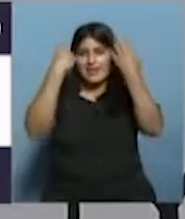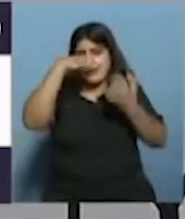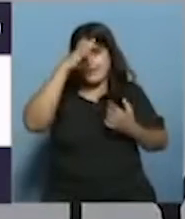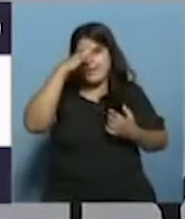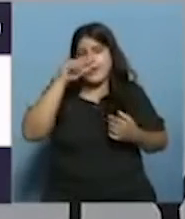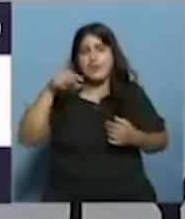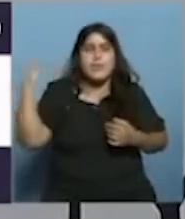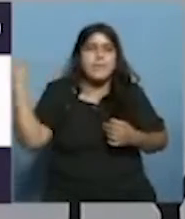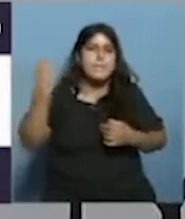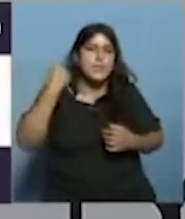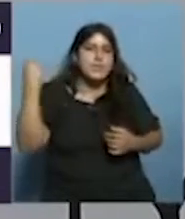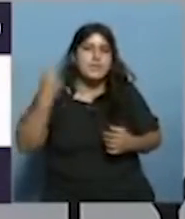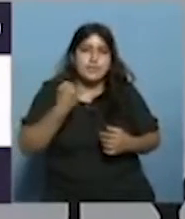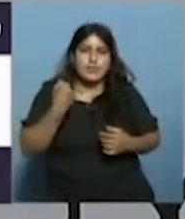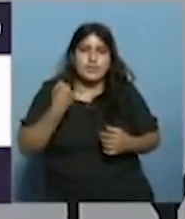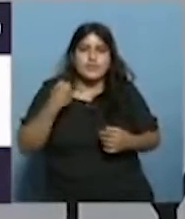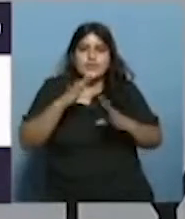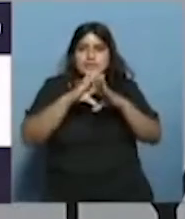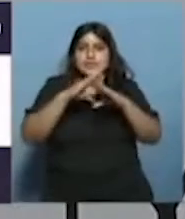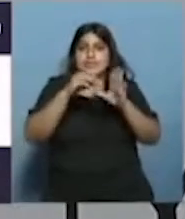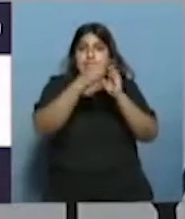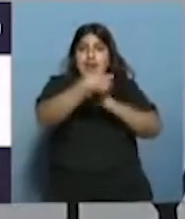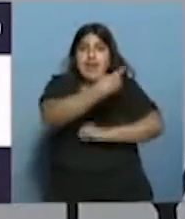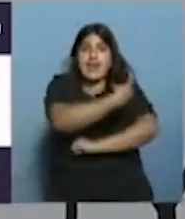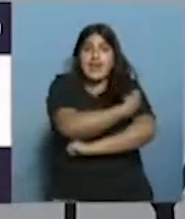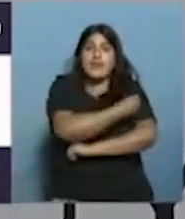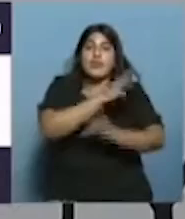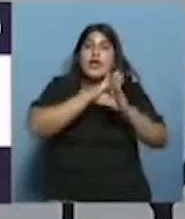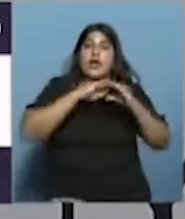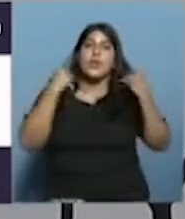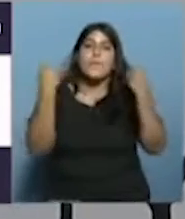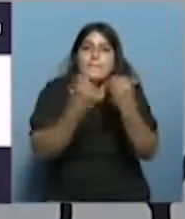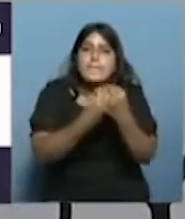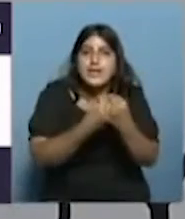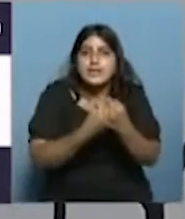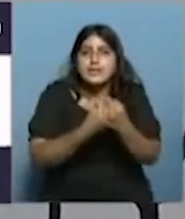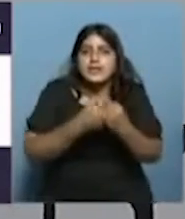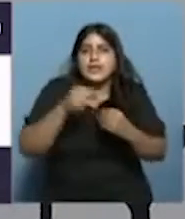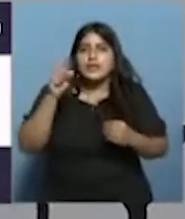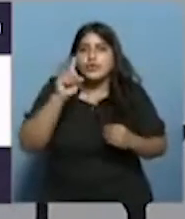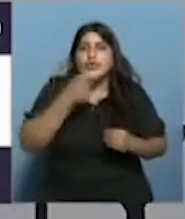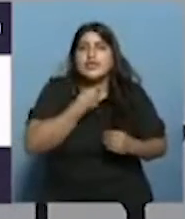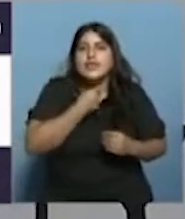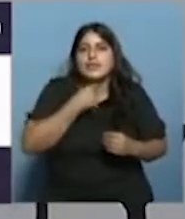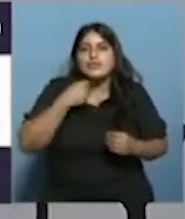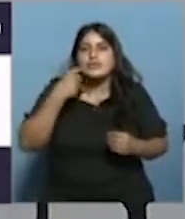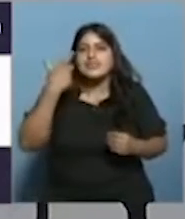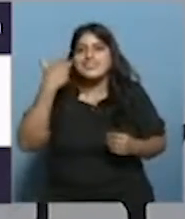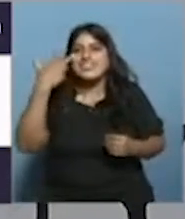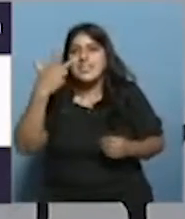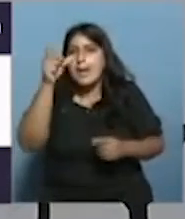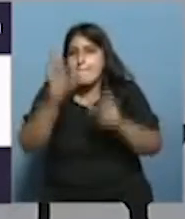muy importante si contamos con el esquema completo de vacunación, porque no vamos a exponer a terceras personas por